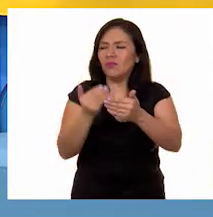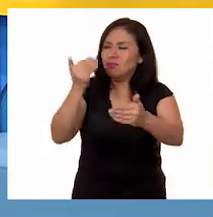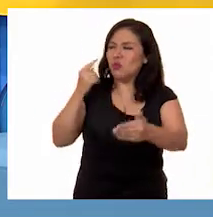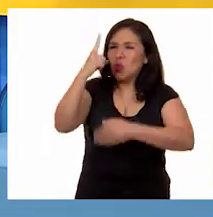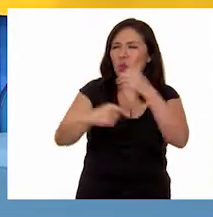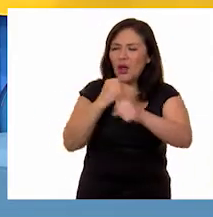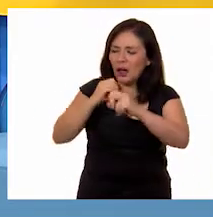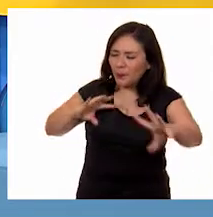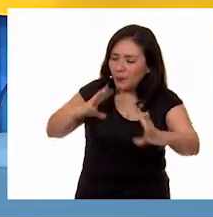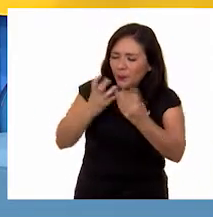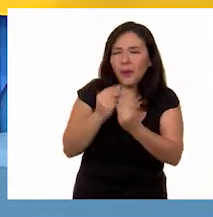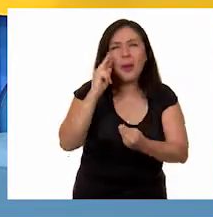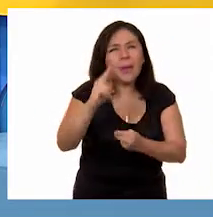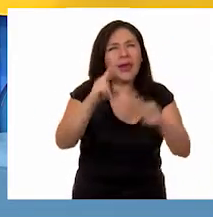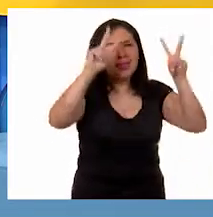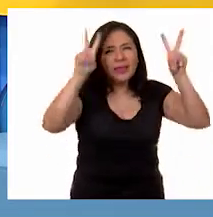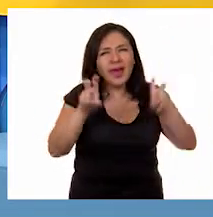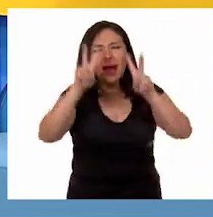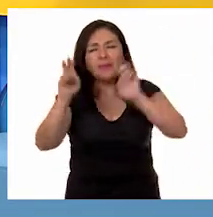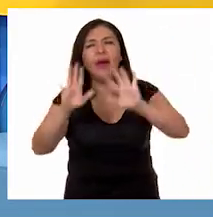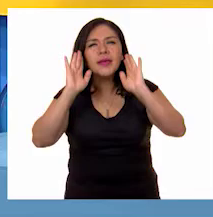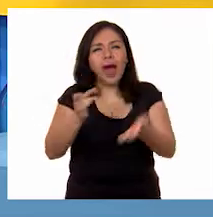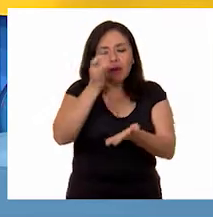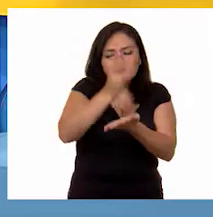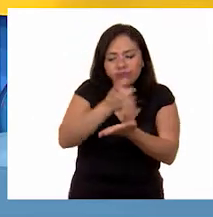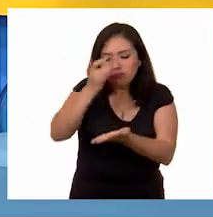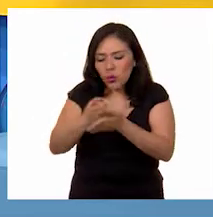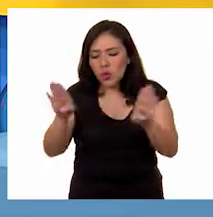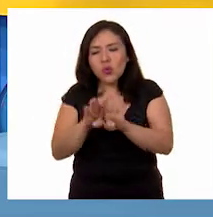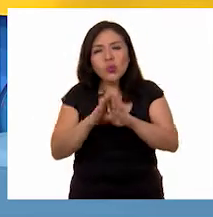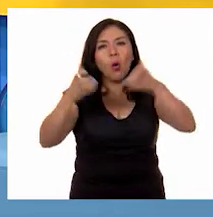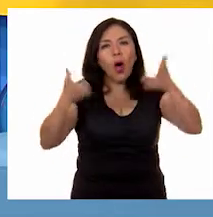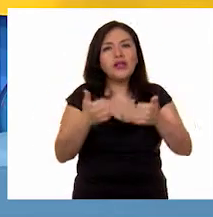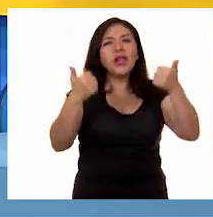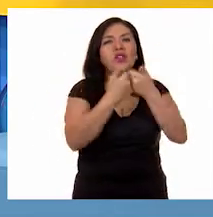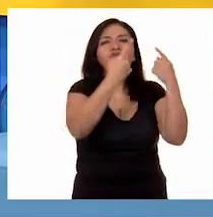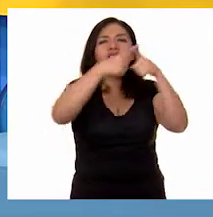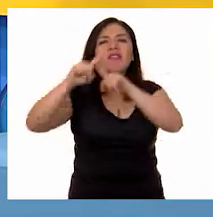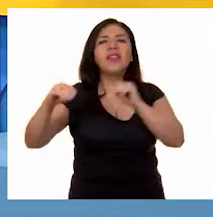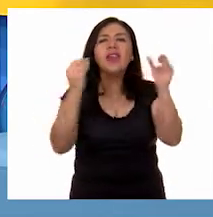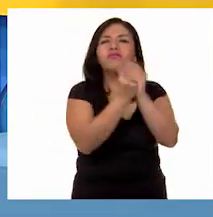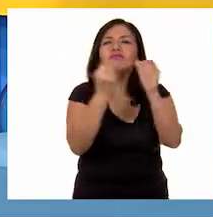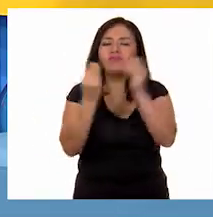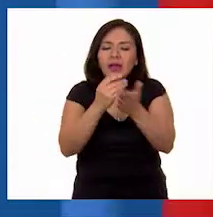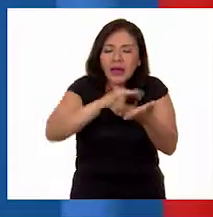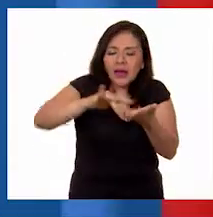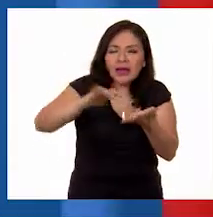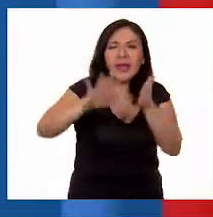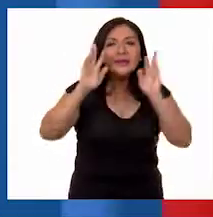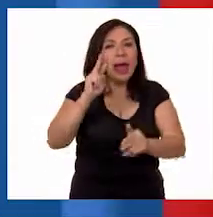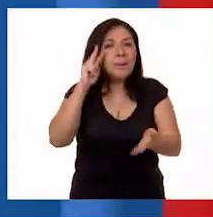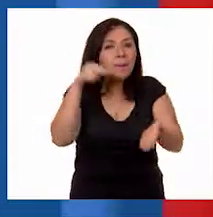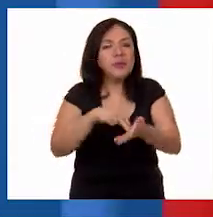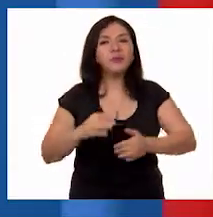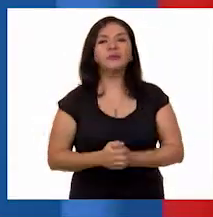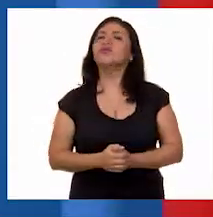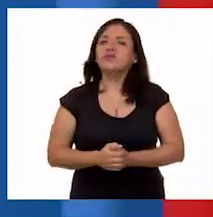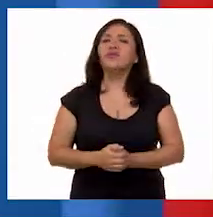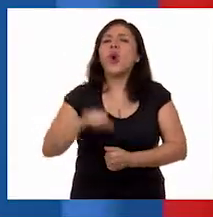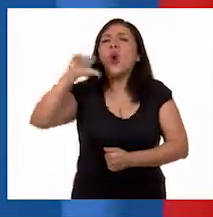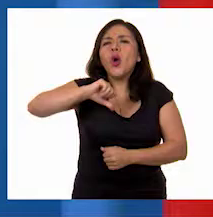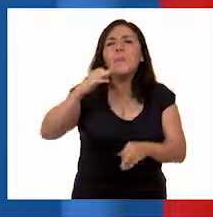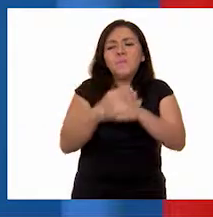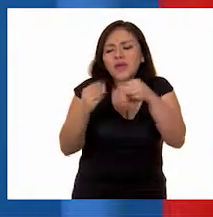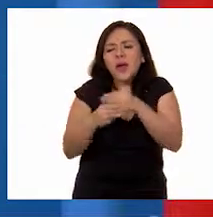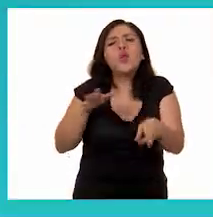escolar, identificaremos cómo lo hemos llevado a cabo en algunos de los tipos de texto que hemos estudiado. ¿Qué vamos a necesitar para trabajar